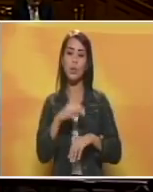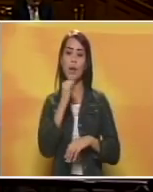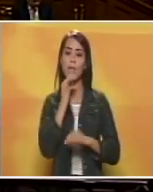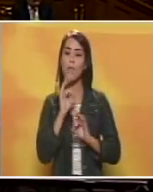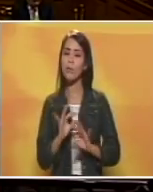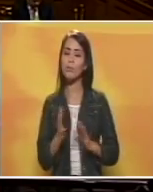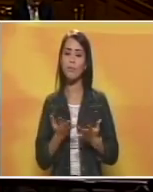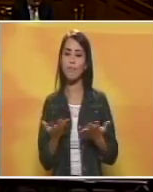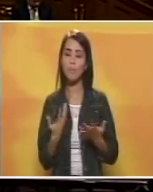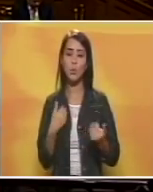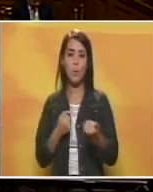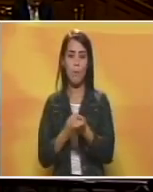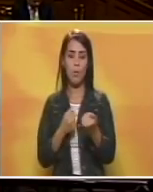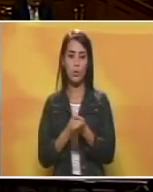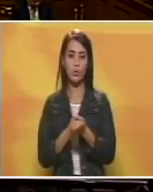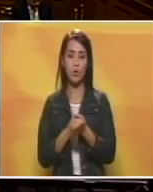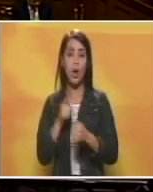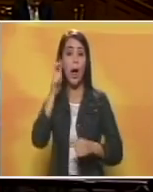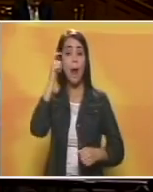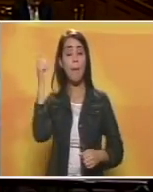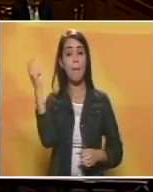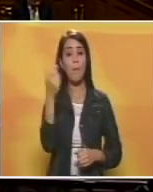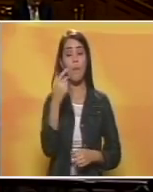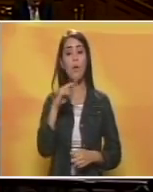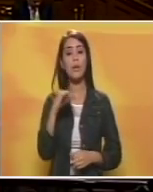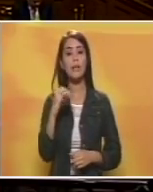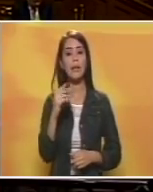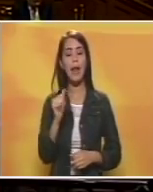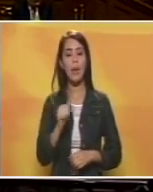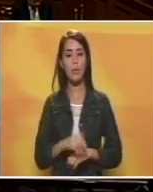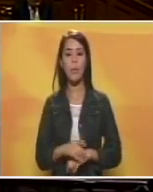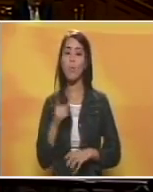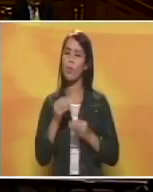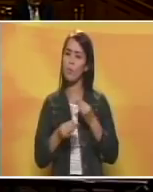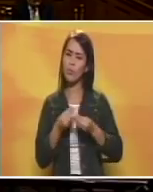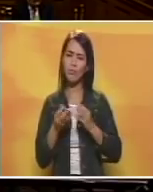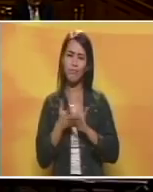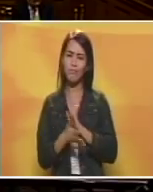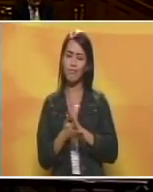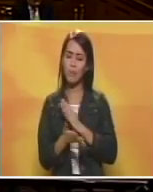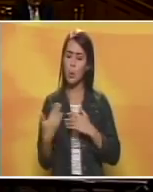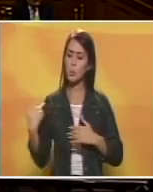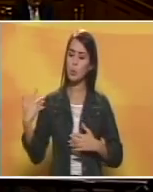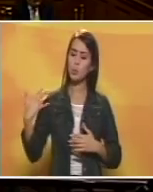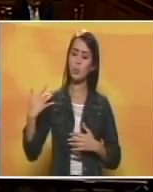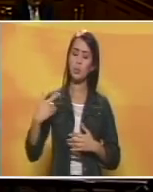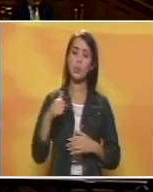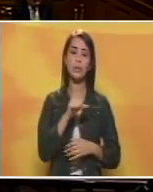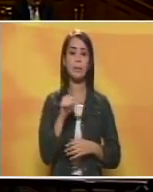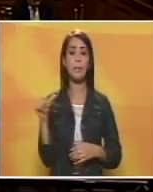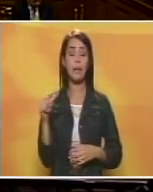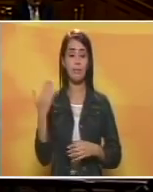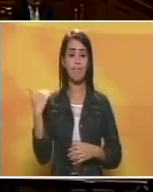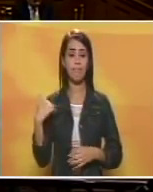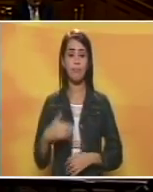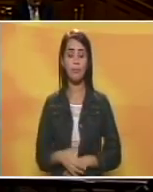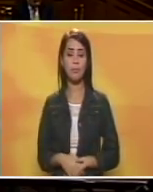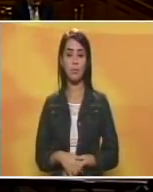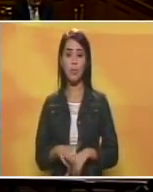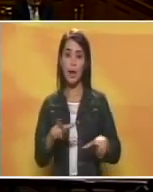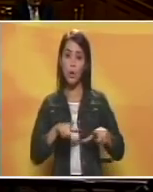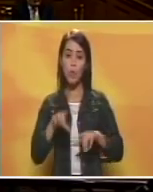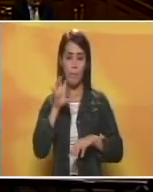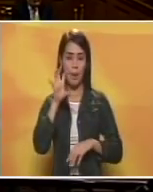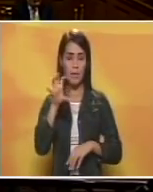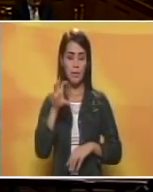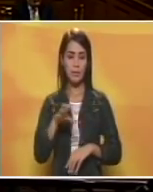expresa su solidaridad al pueblo de Nicaragua después de los hechos que han ocurrido desde la semana pasada en ese